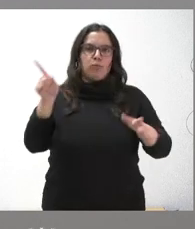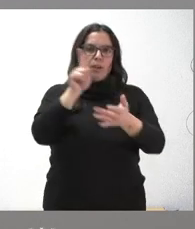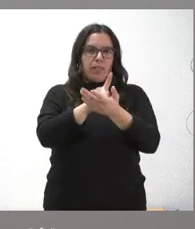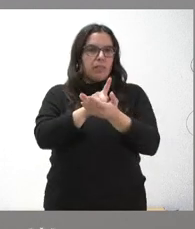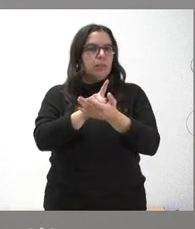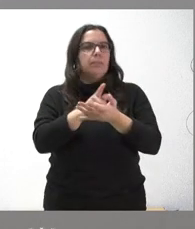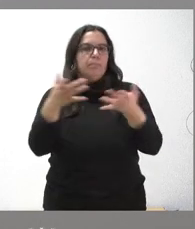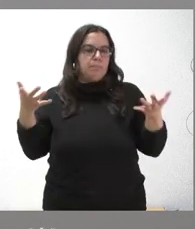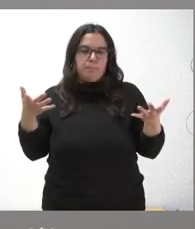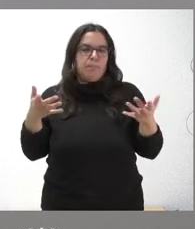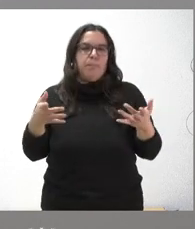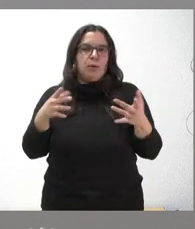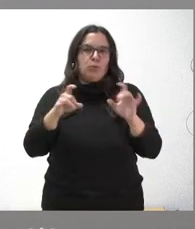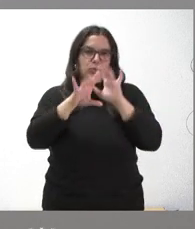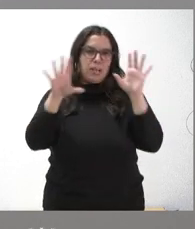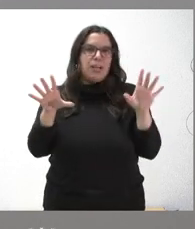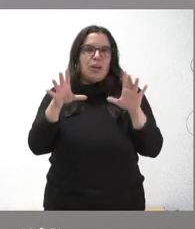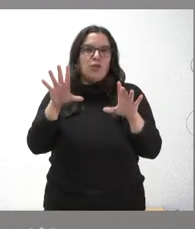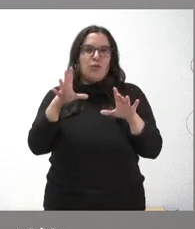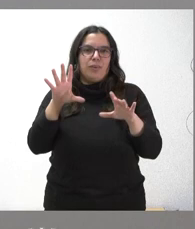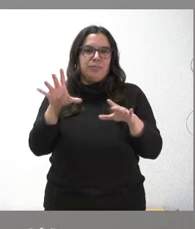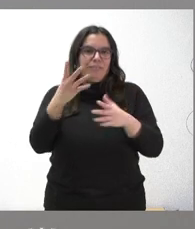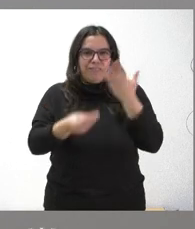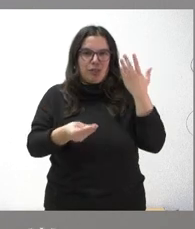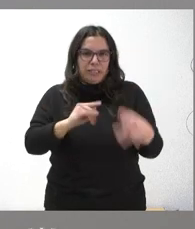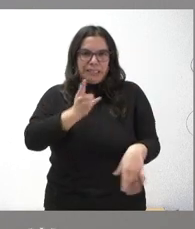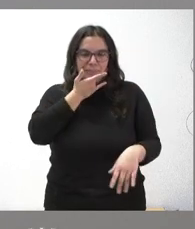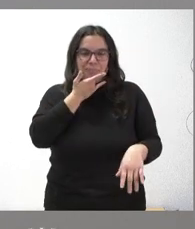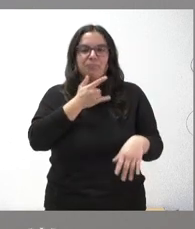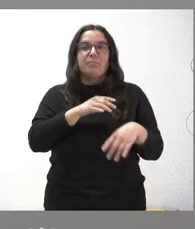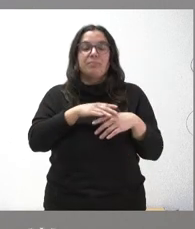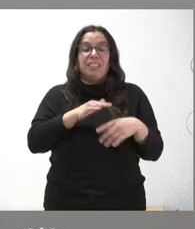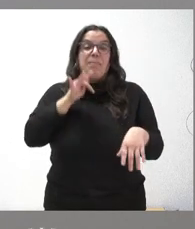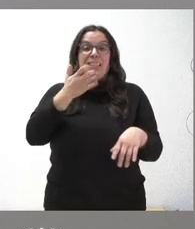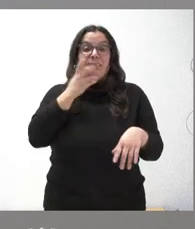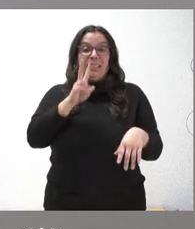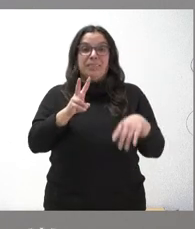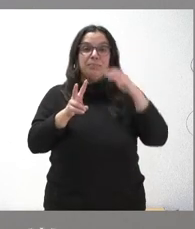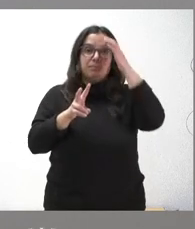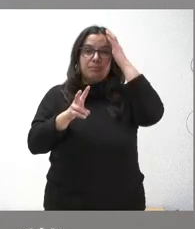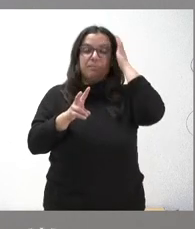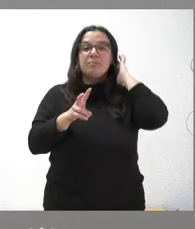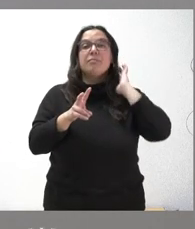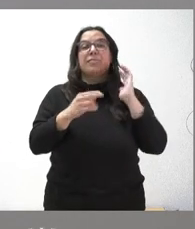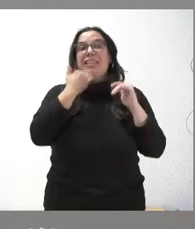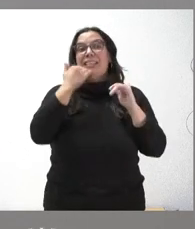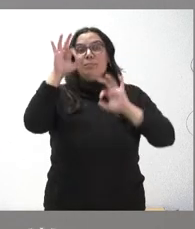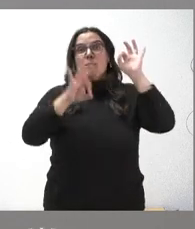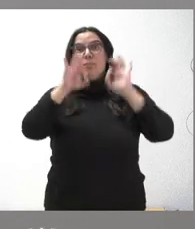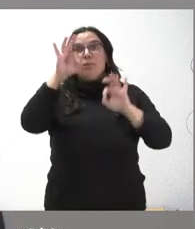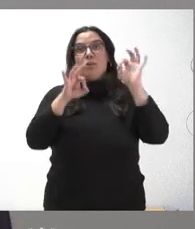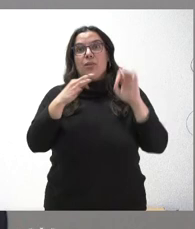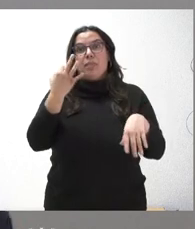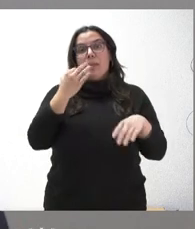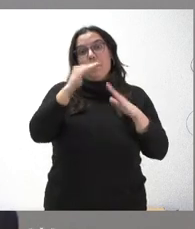que que ha habido que ha habido un error e Es más si se da cuenta casi en proporción tendría que ser menos a